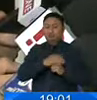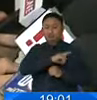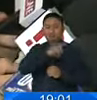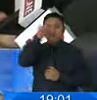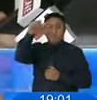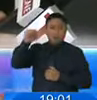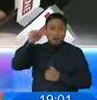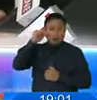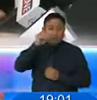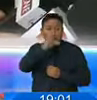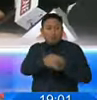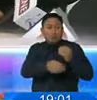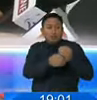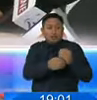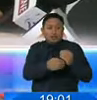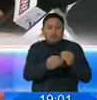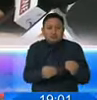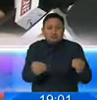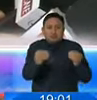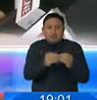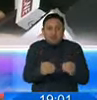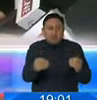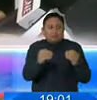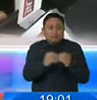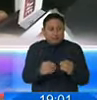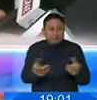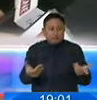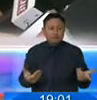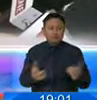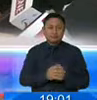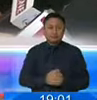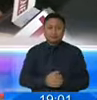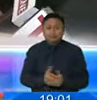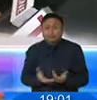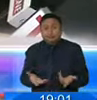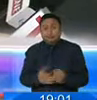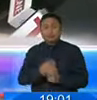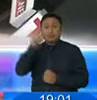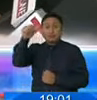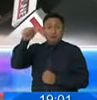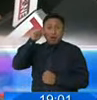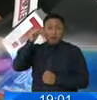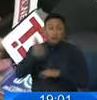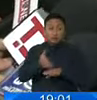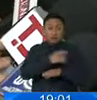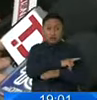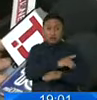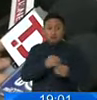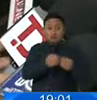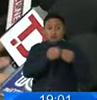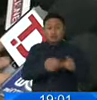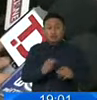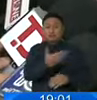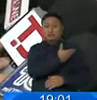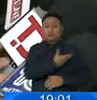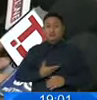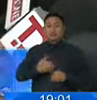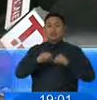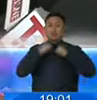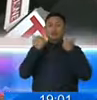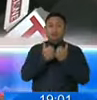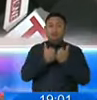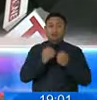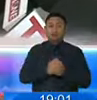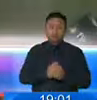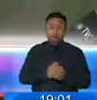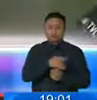más, audios menos. Lo accesorio sigue la suerte de la principal, ¿no? Por un audio se cayó como presidente de la Asamblea, ¿no? Así que vemos que es el